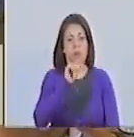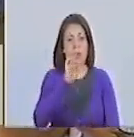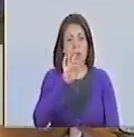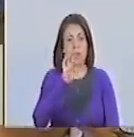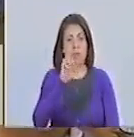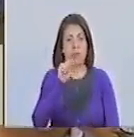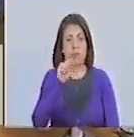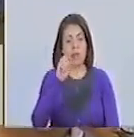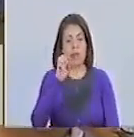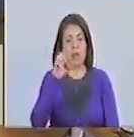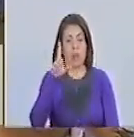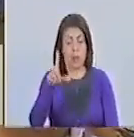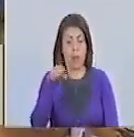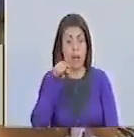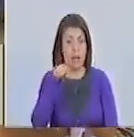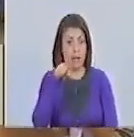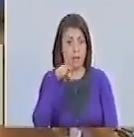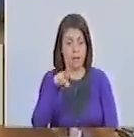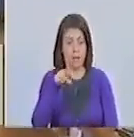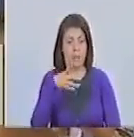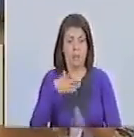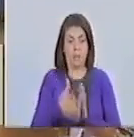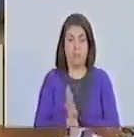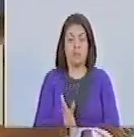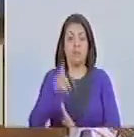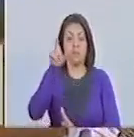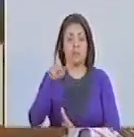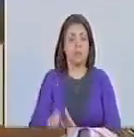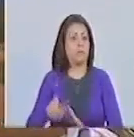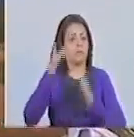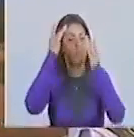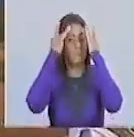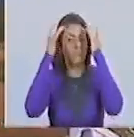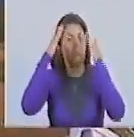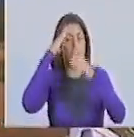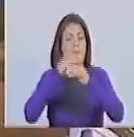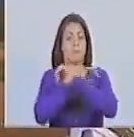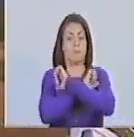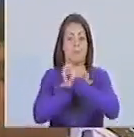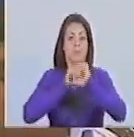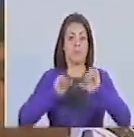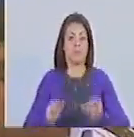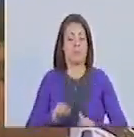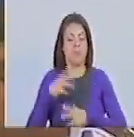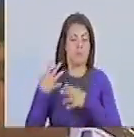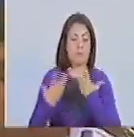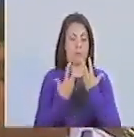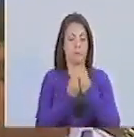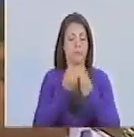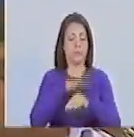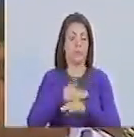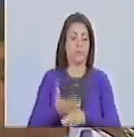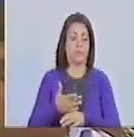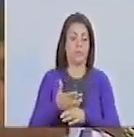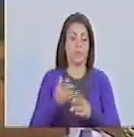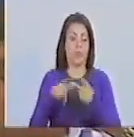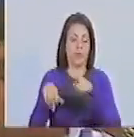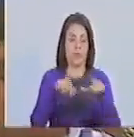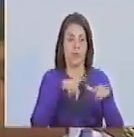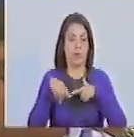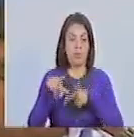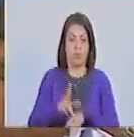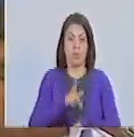Caldera. Allí el DIN, División de Inteligencia Militar, lo llevaron al